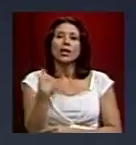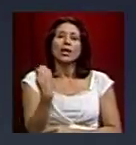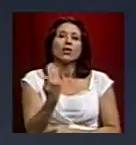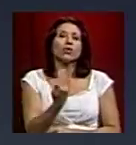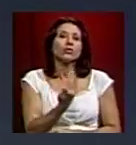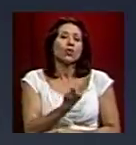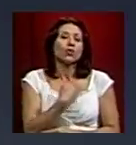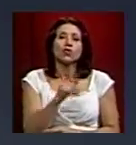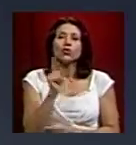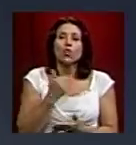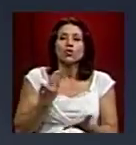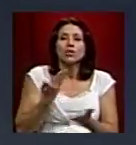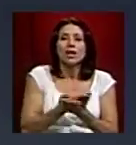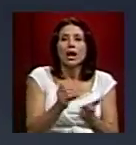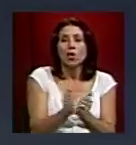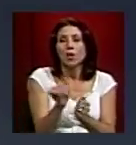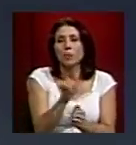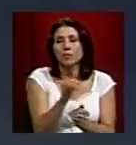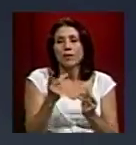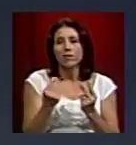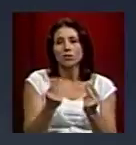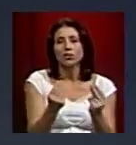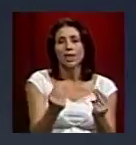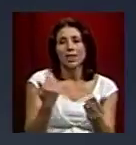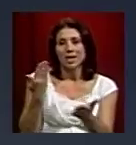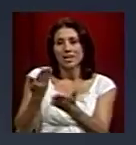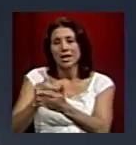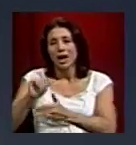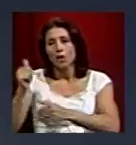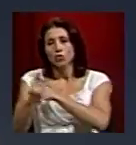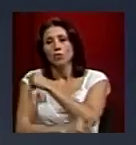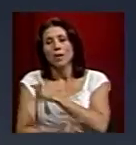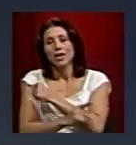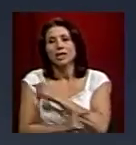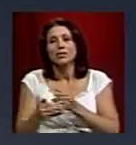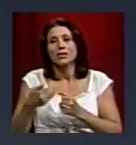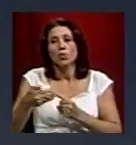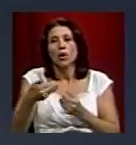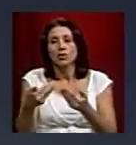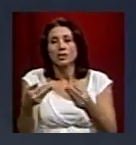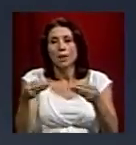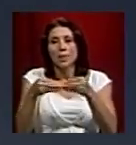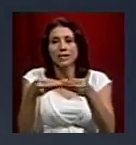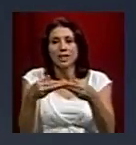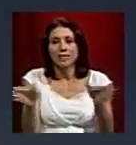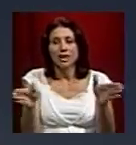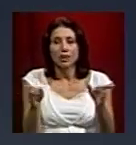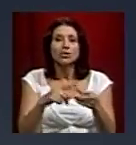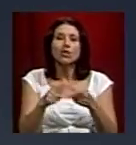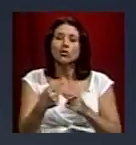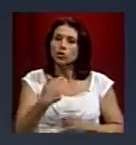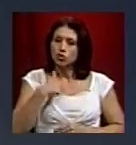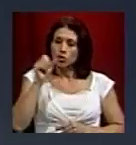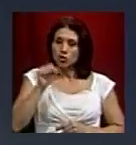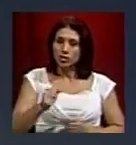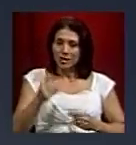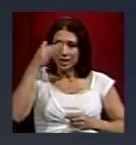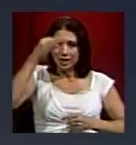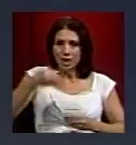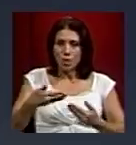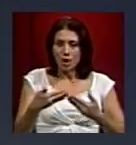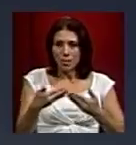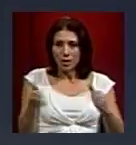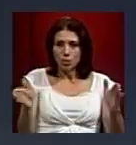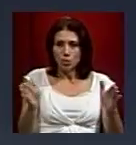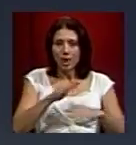con la velocidad que le pueden llegar a otros países cuando están más abiertos. Entonces yo sí creo en la apertura de todo tipo,